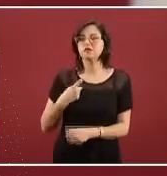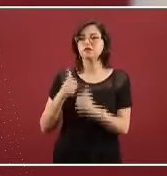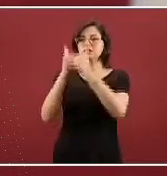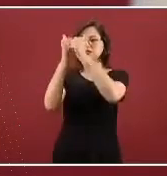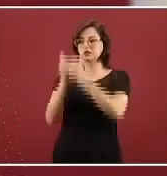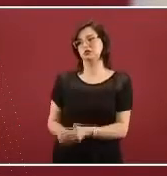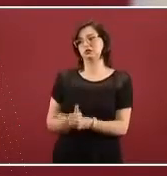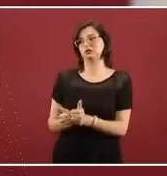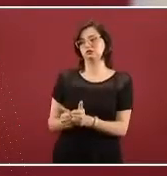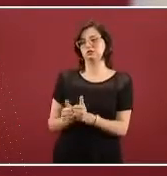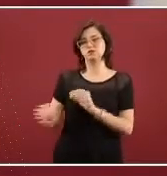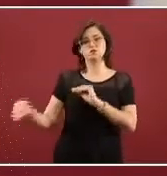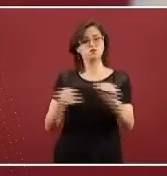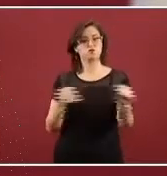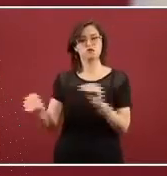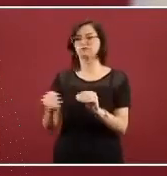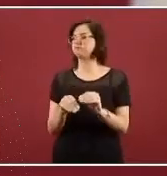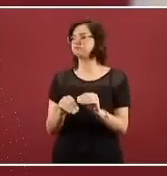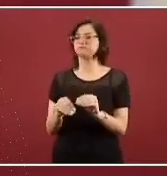movilidad,